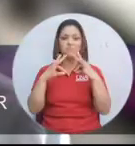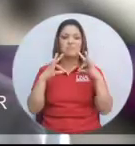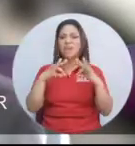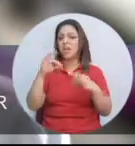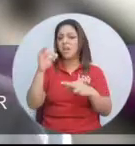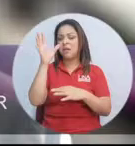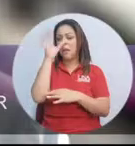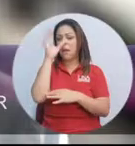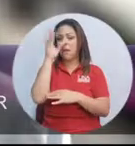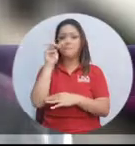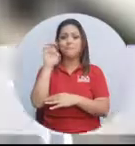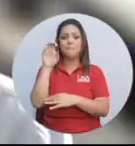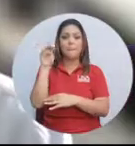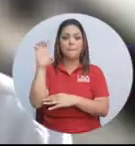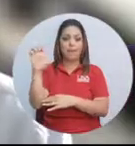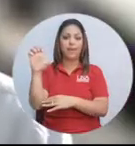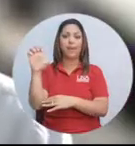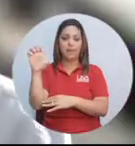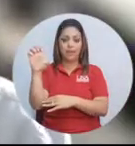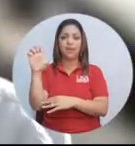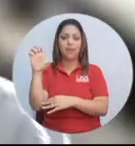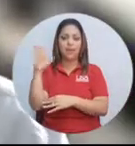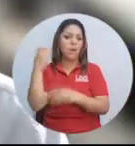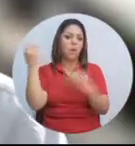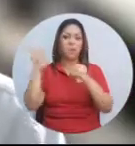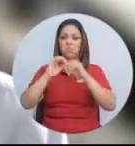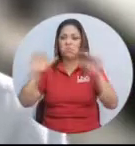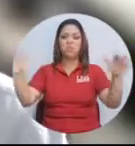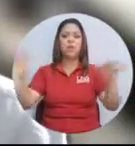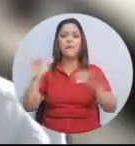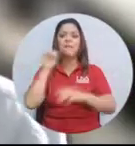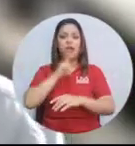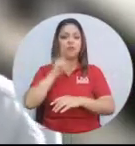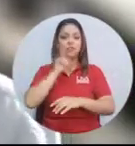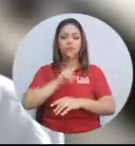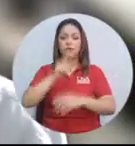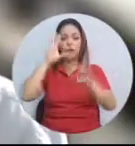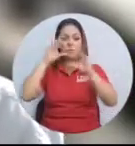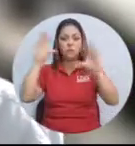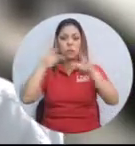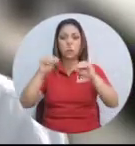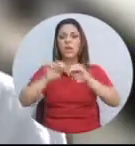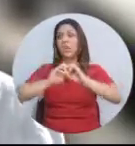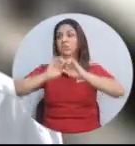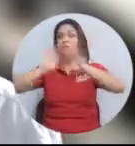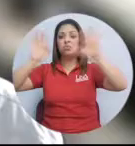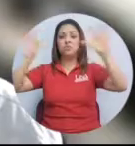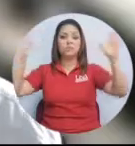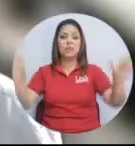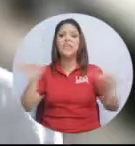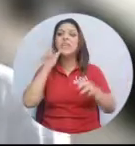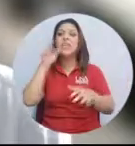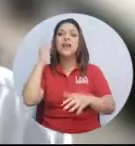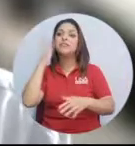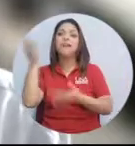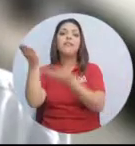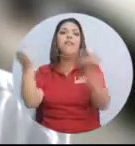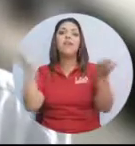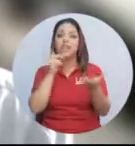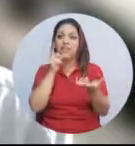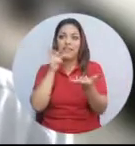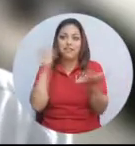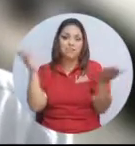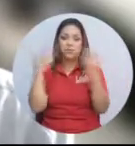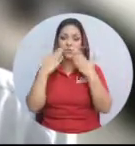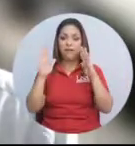memes burlones, se transmite información falsa y eso se difunde a una audiencia no identificable, mientras que en el